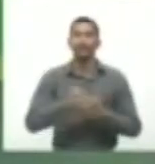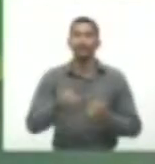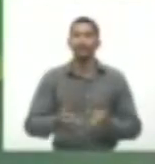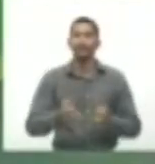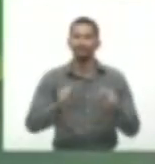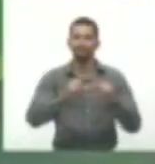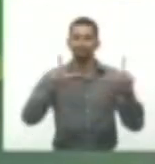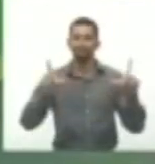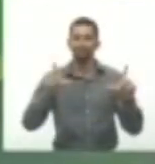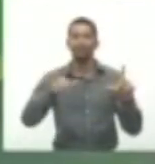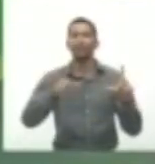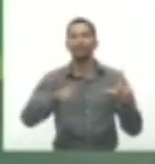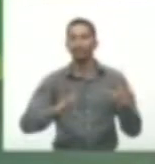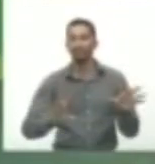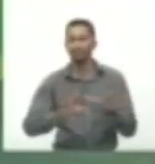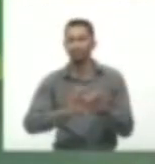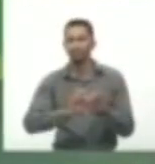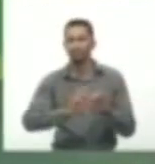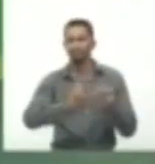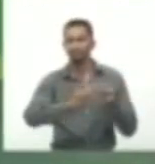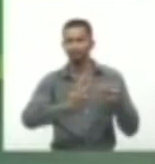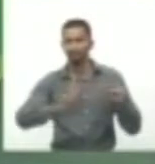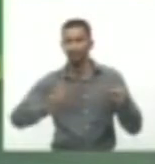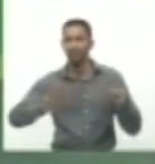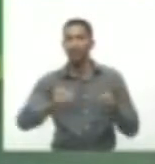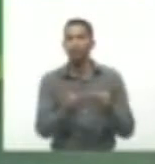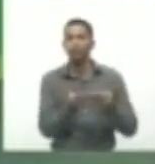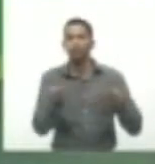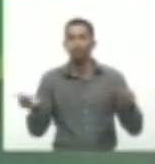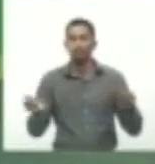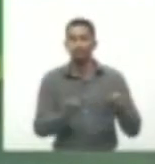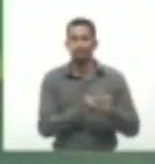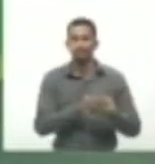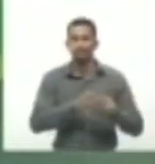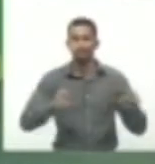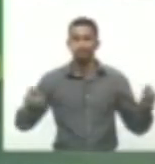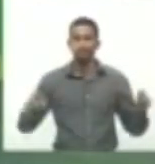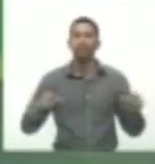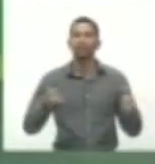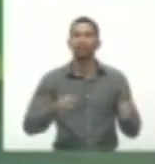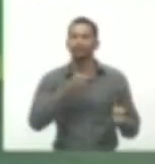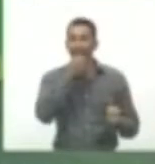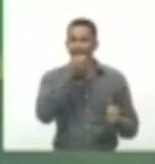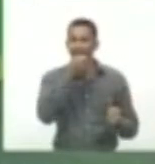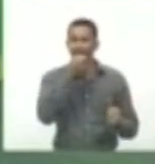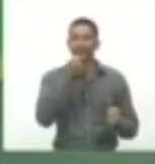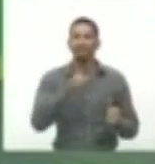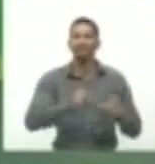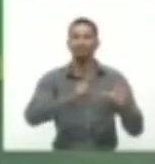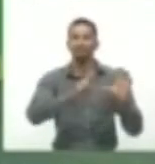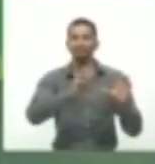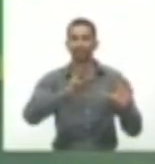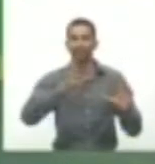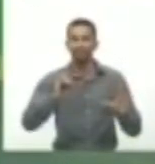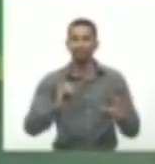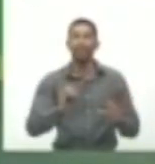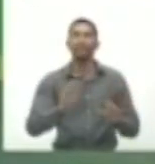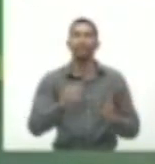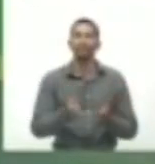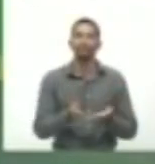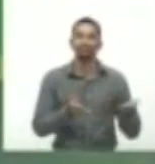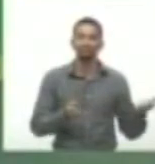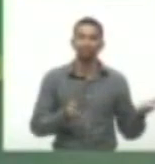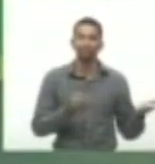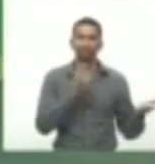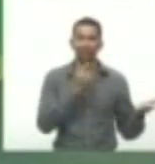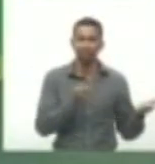aliado www.lasnoticias.co, en Facebook también nos pueden encontrar como Las Noticias de Telecaribe 6:30. Y en Twitter como